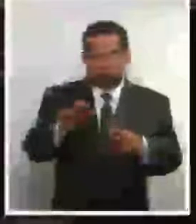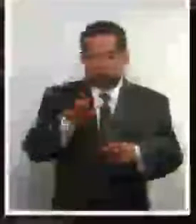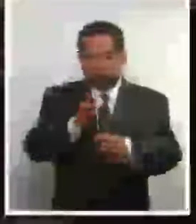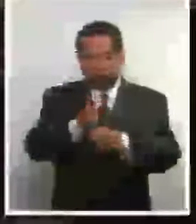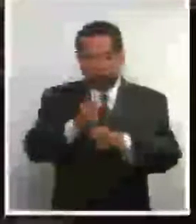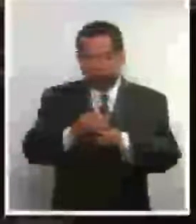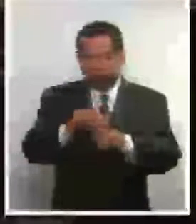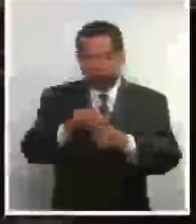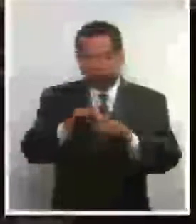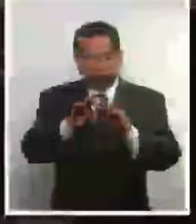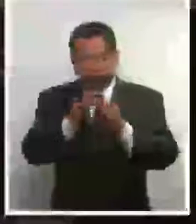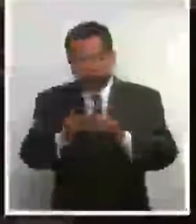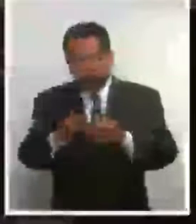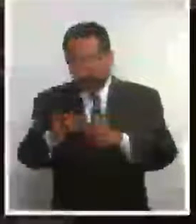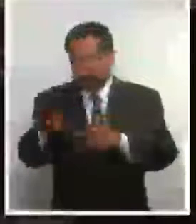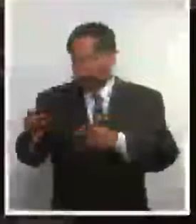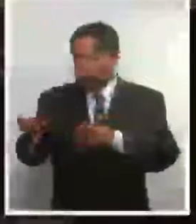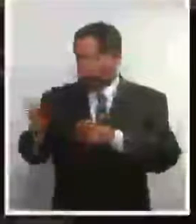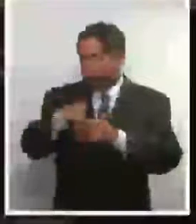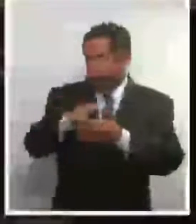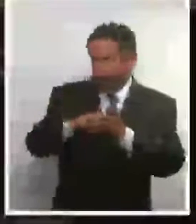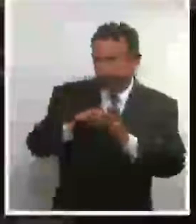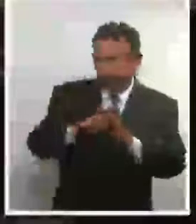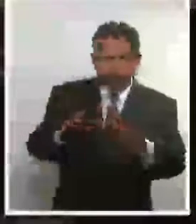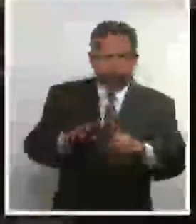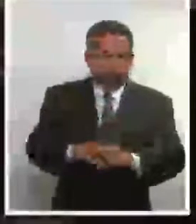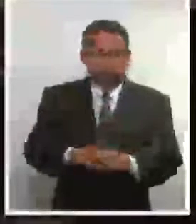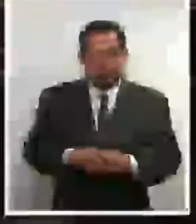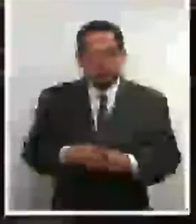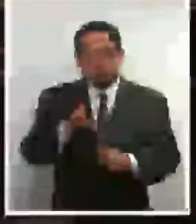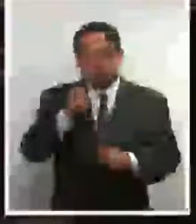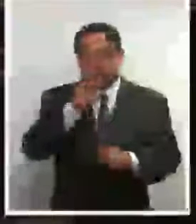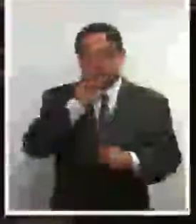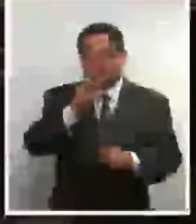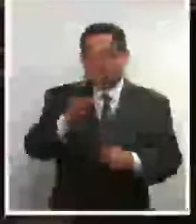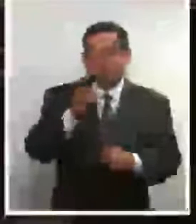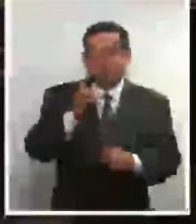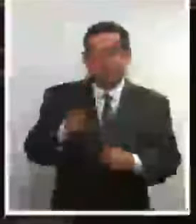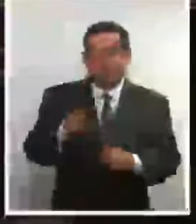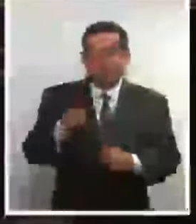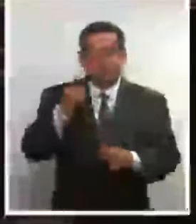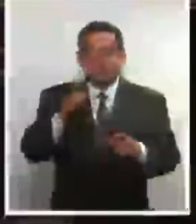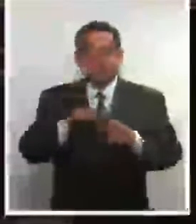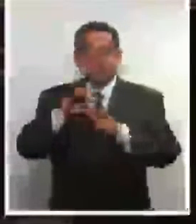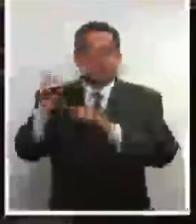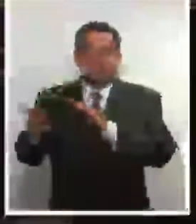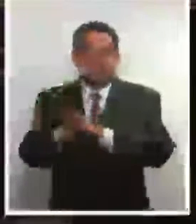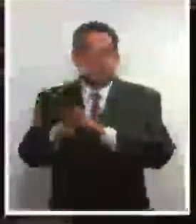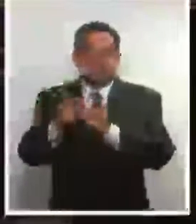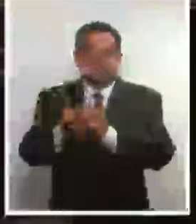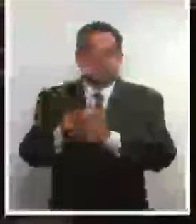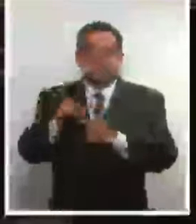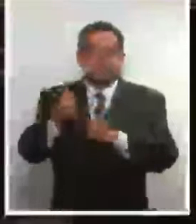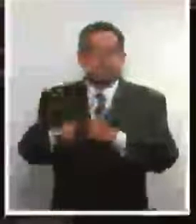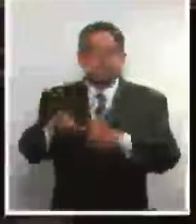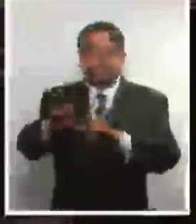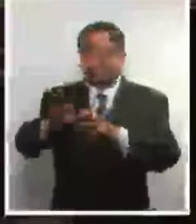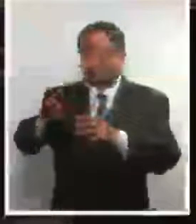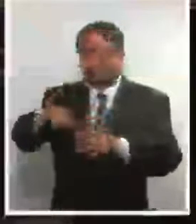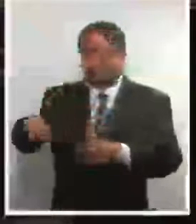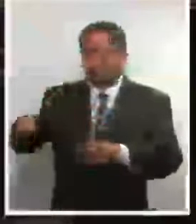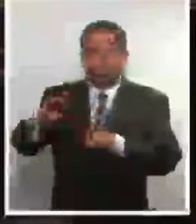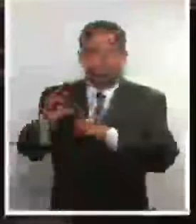modificaciones de forma de la conferencia de armonización. Solo informo que se mantiene la reserva presentada por consenso de la